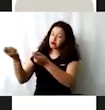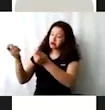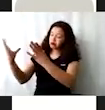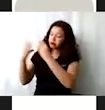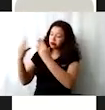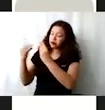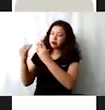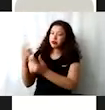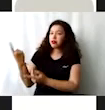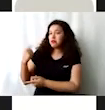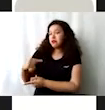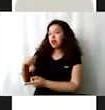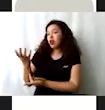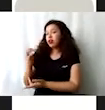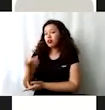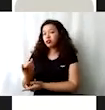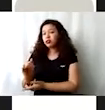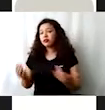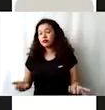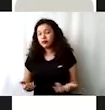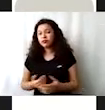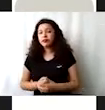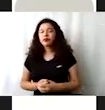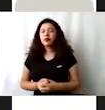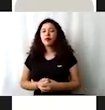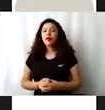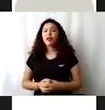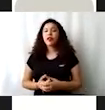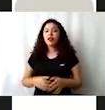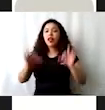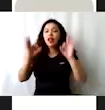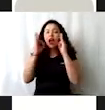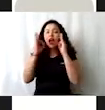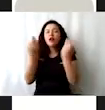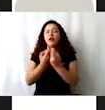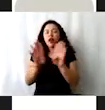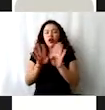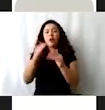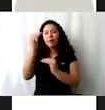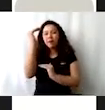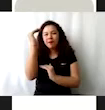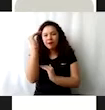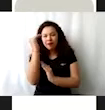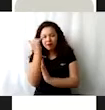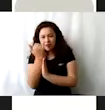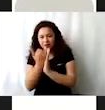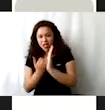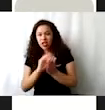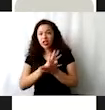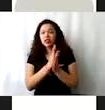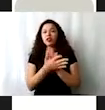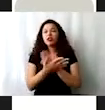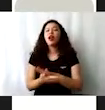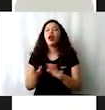indicado, ¿verdad? Entonces, ¿cómo va a ir perdiendo terreno este modelo y cómo va a ir surgiendo esta transformación bajo